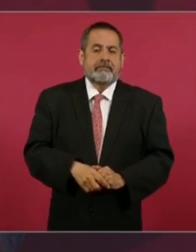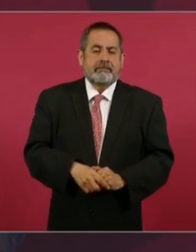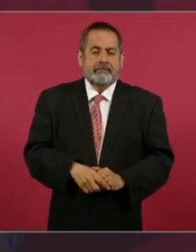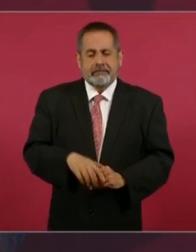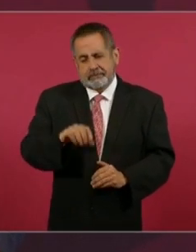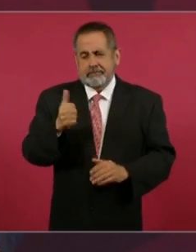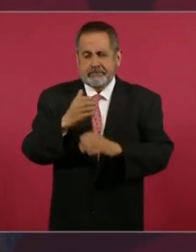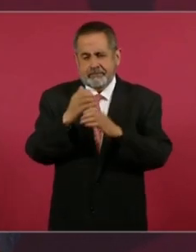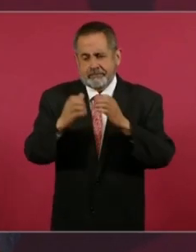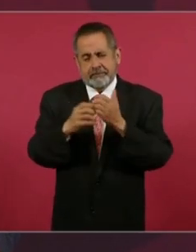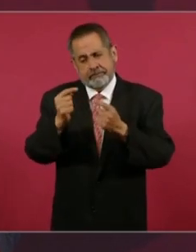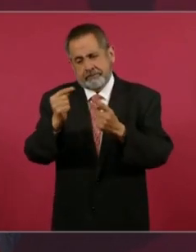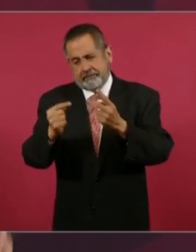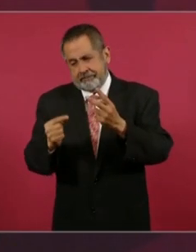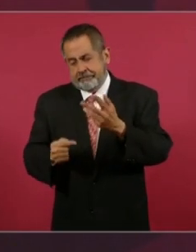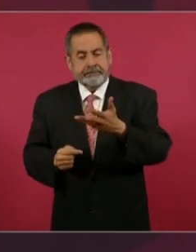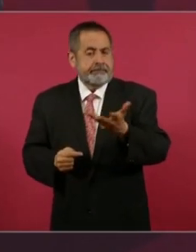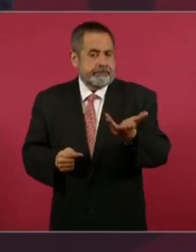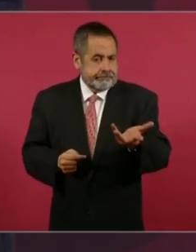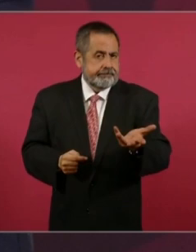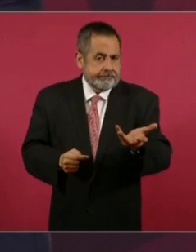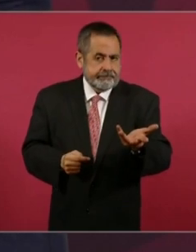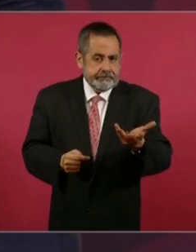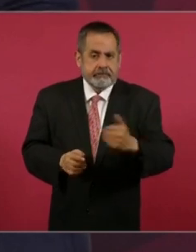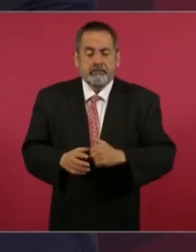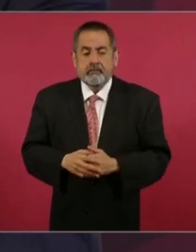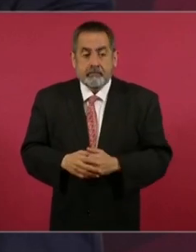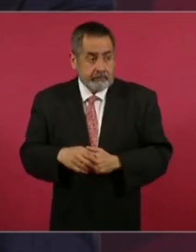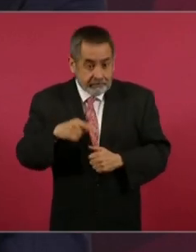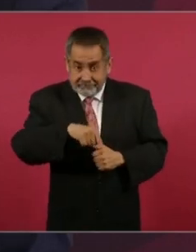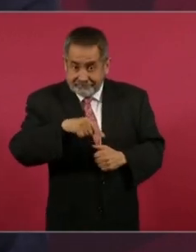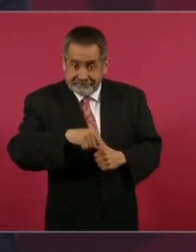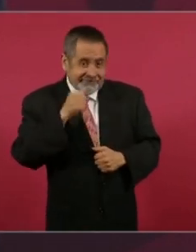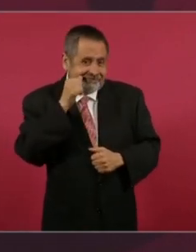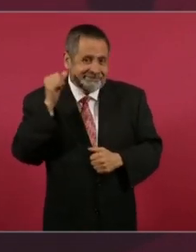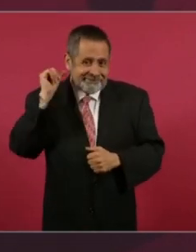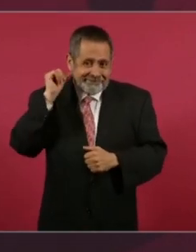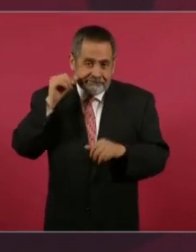Y otras cosas. Entonces, cuando sale un documento así,